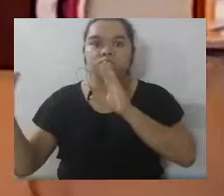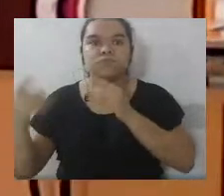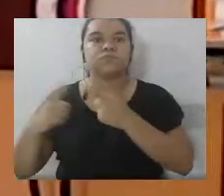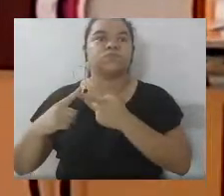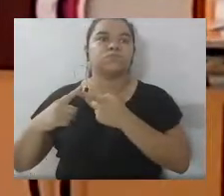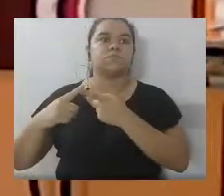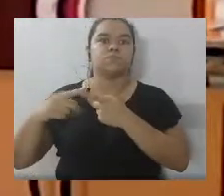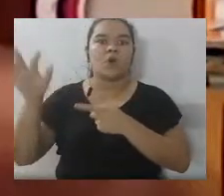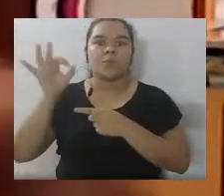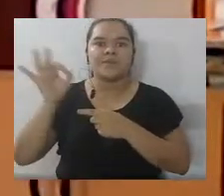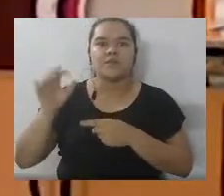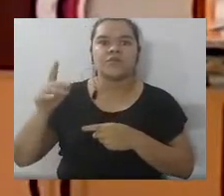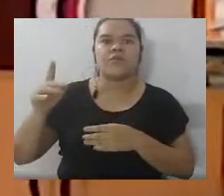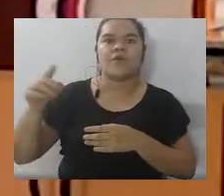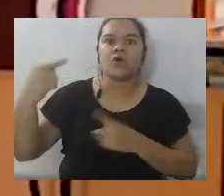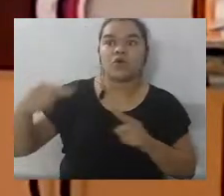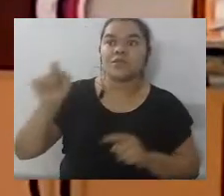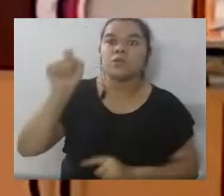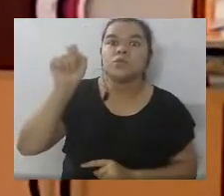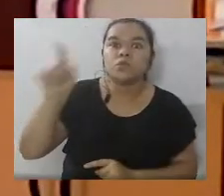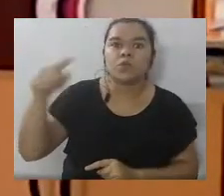de esas otras personas obtener